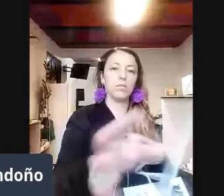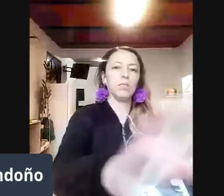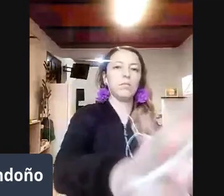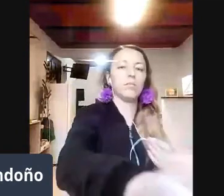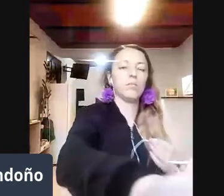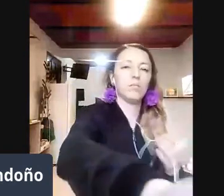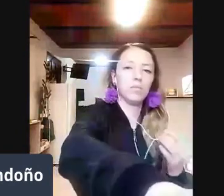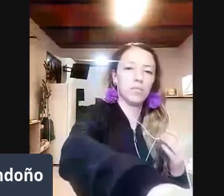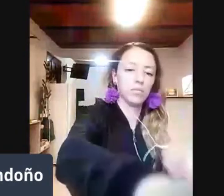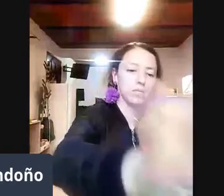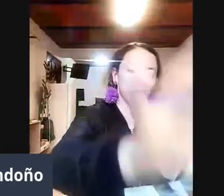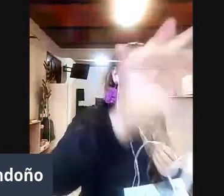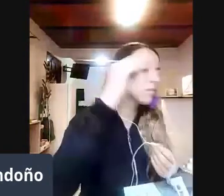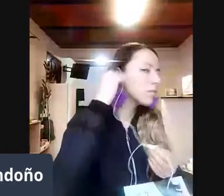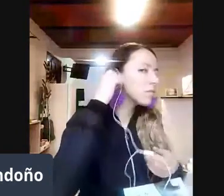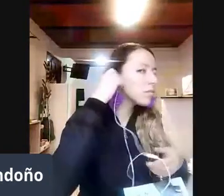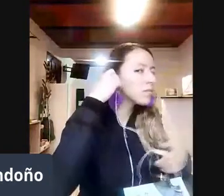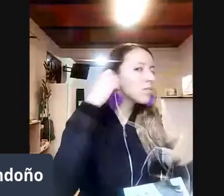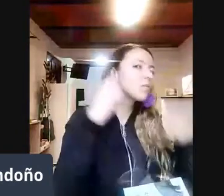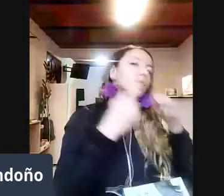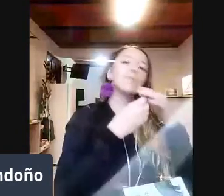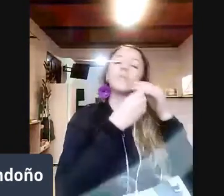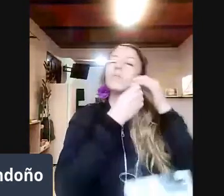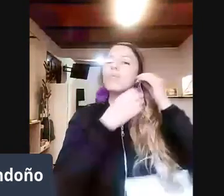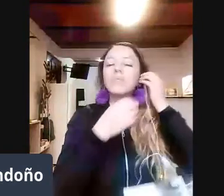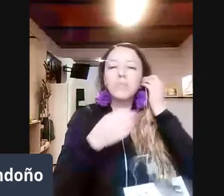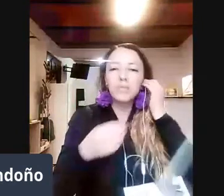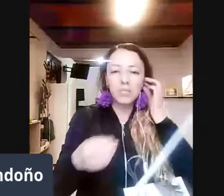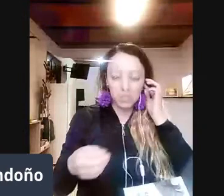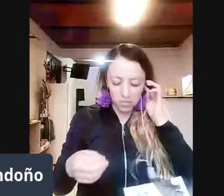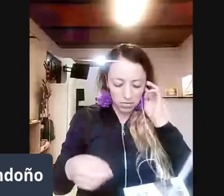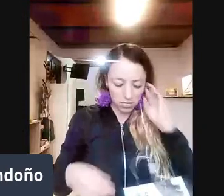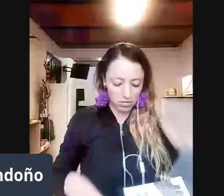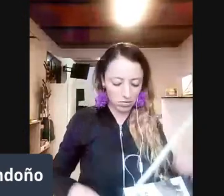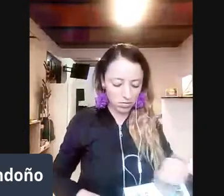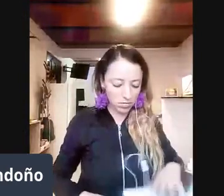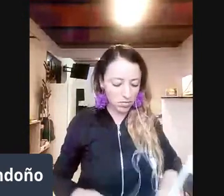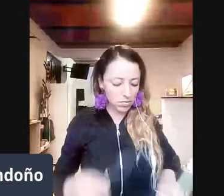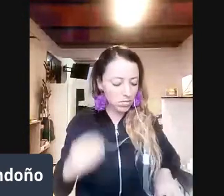maquilladora si no te matan